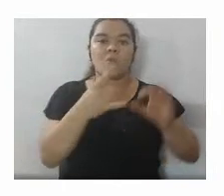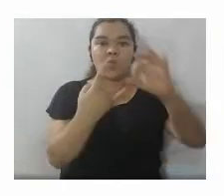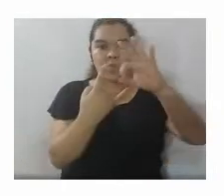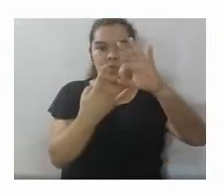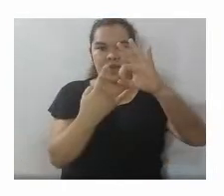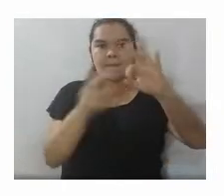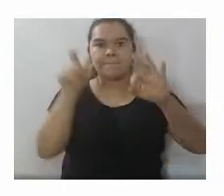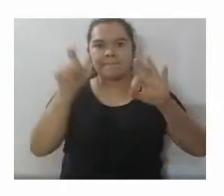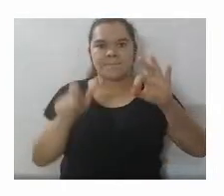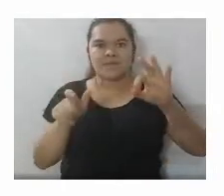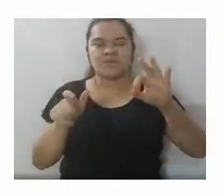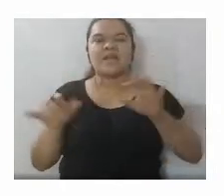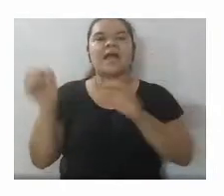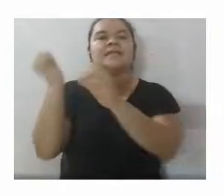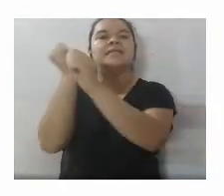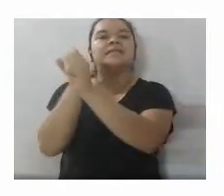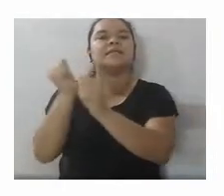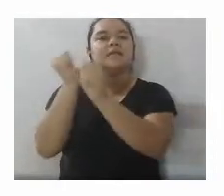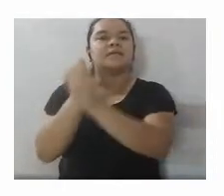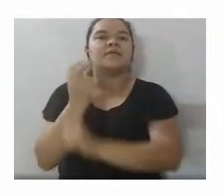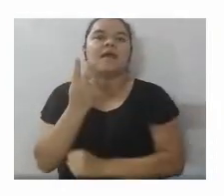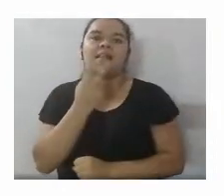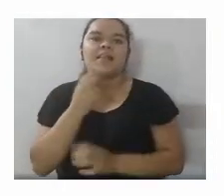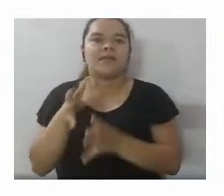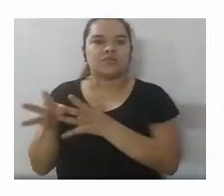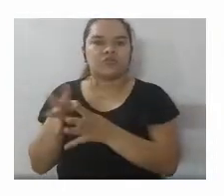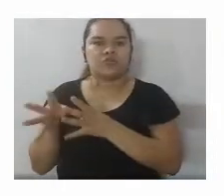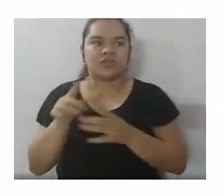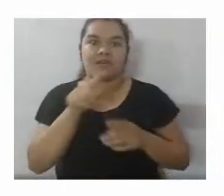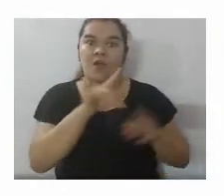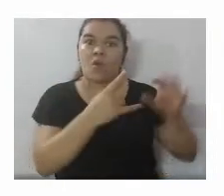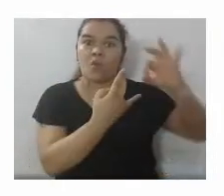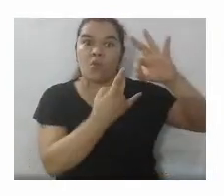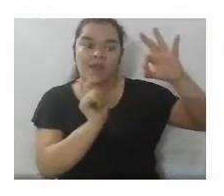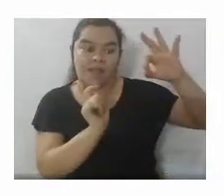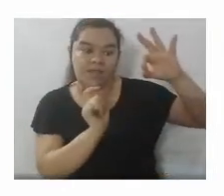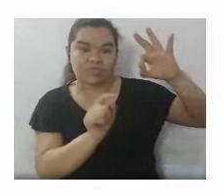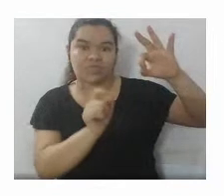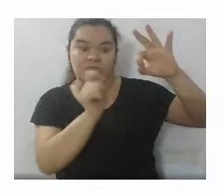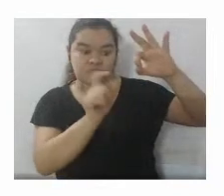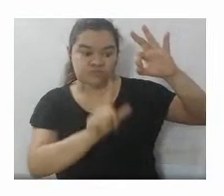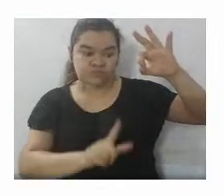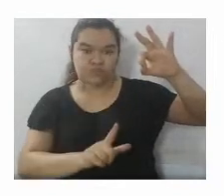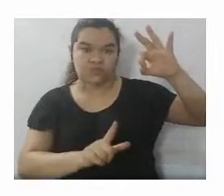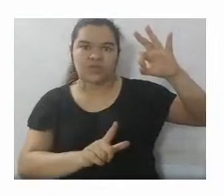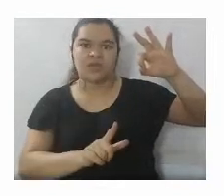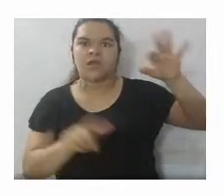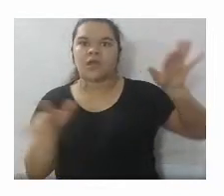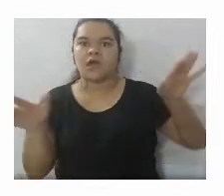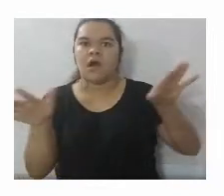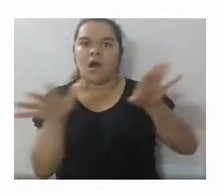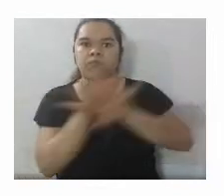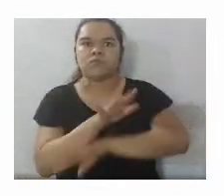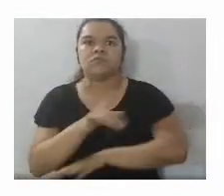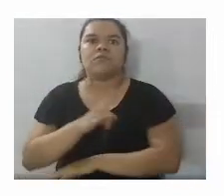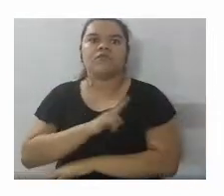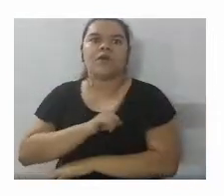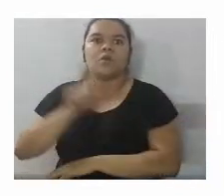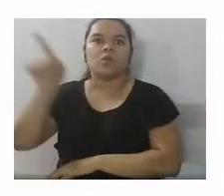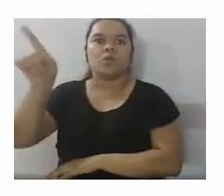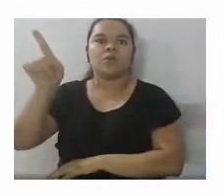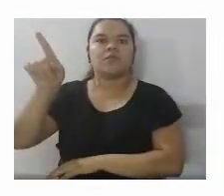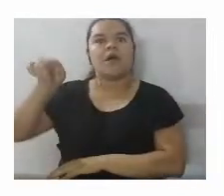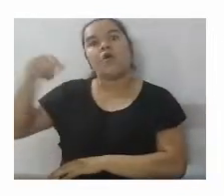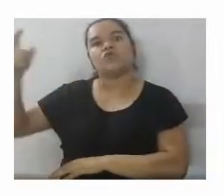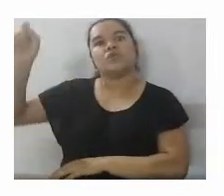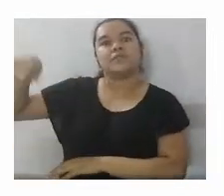gente se quería inscribir en ingeniería, en electrónica, en nuestra facultad, y terminaba presentando formularios de ingeniería electromecánica de la Facultad de Ingeniería de la UNE, que es